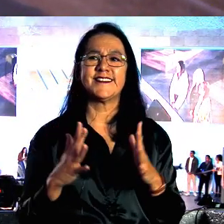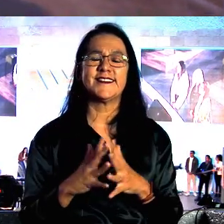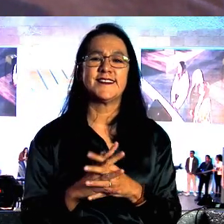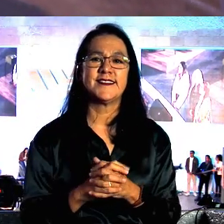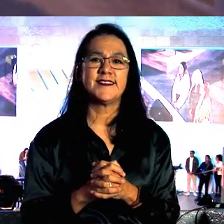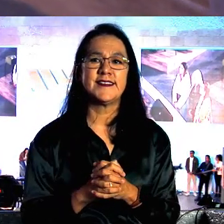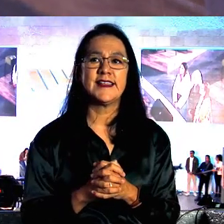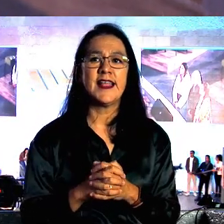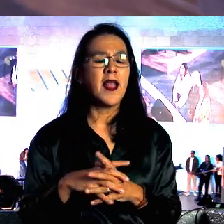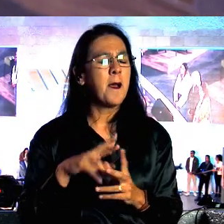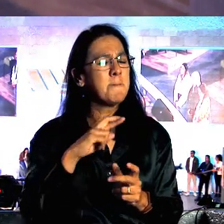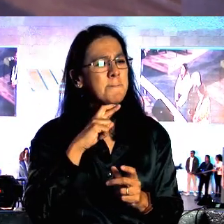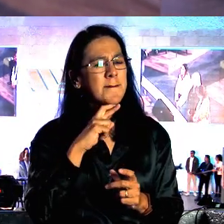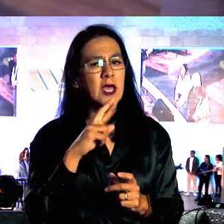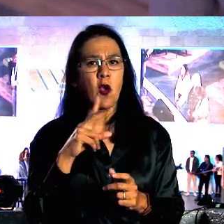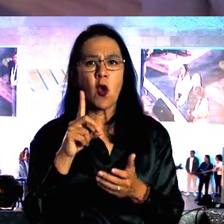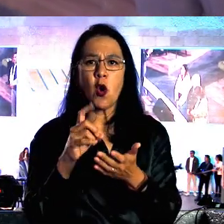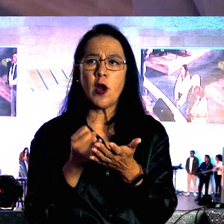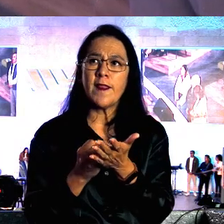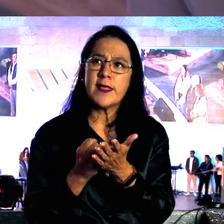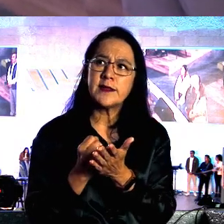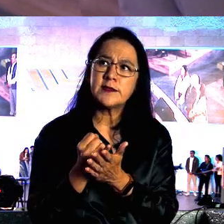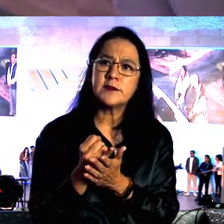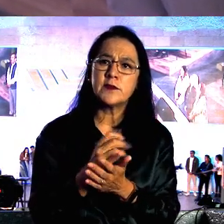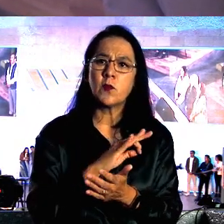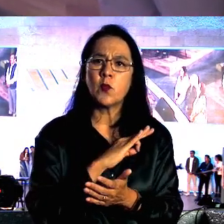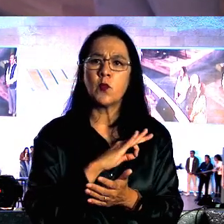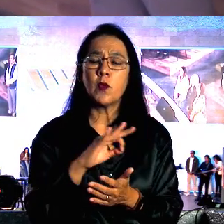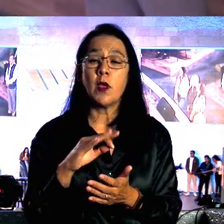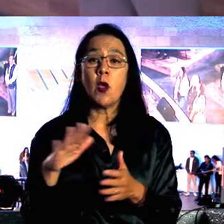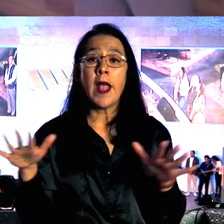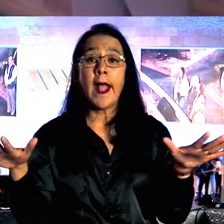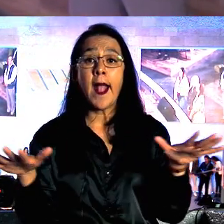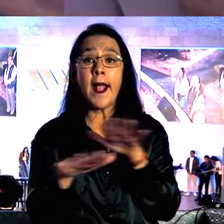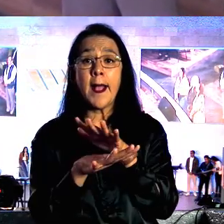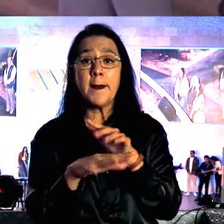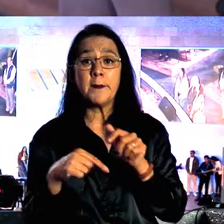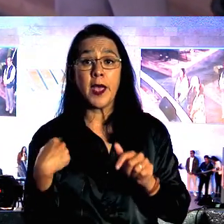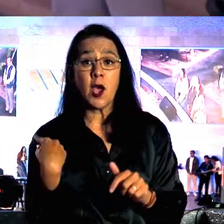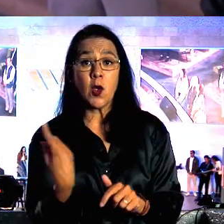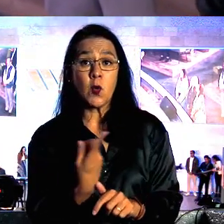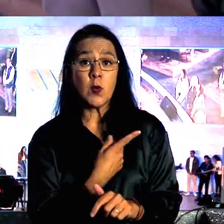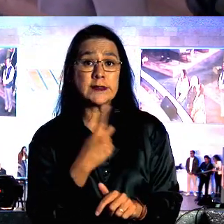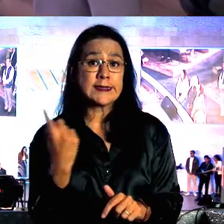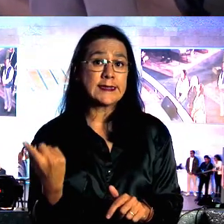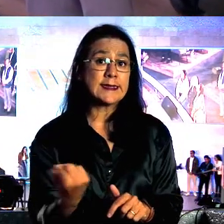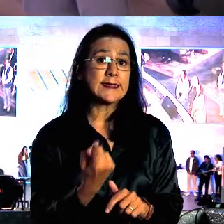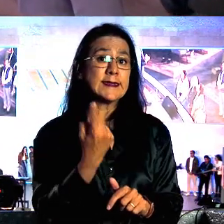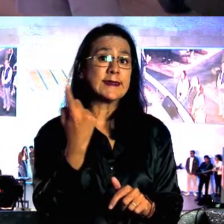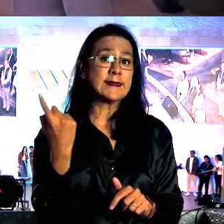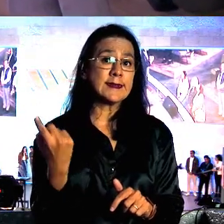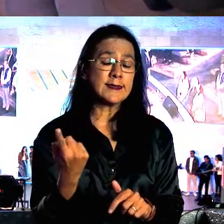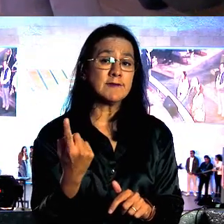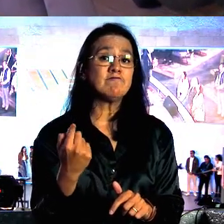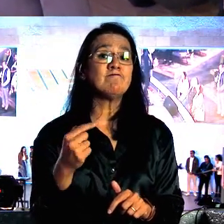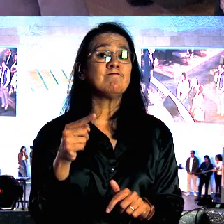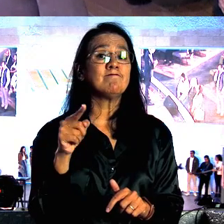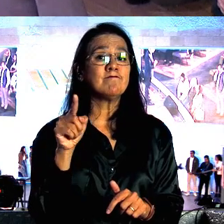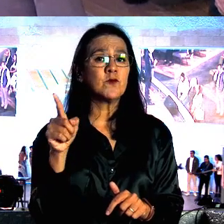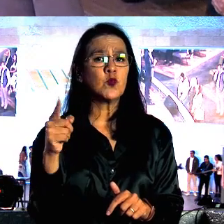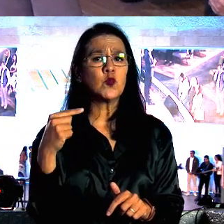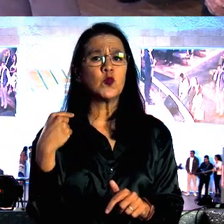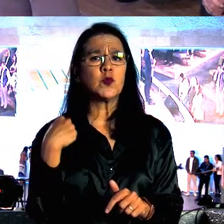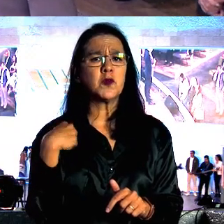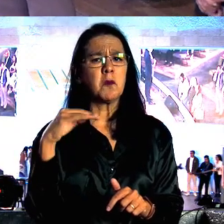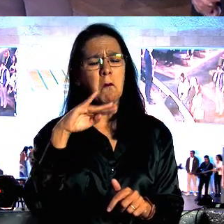esa es la mejor decisión que podemos tomar porque cambia nuestra eternidad tarde o temprano un día todos nos vamos a